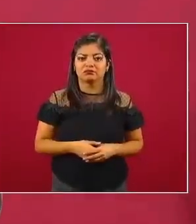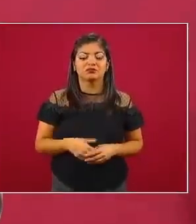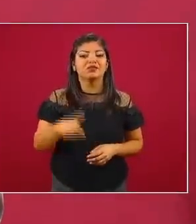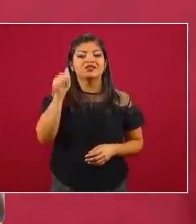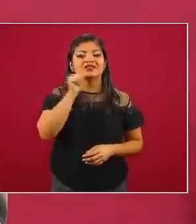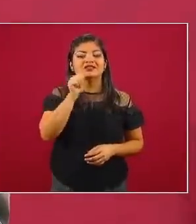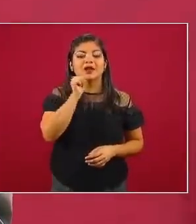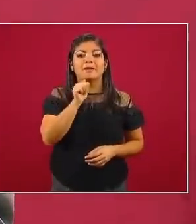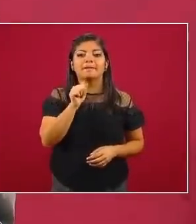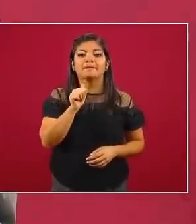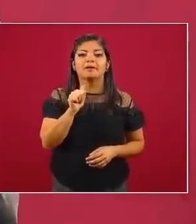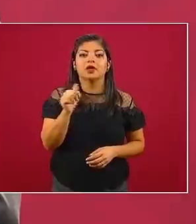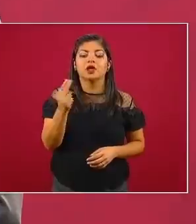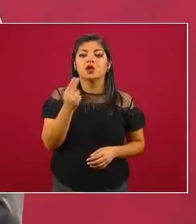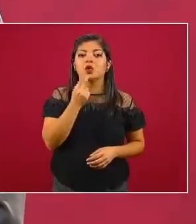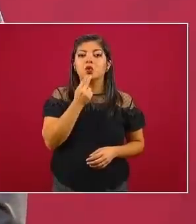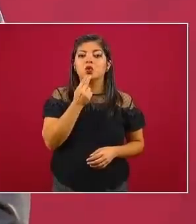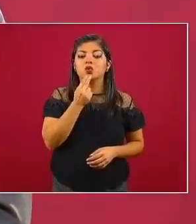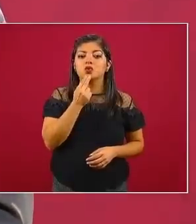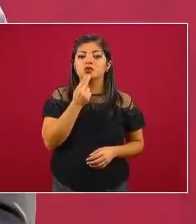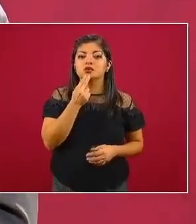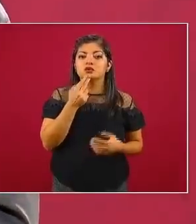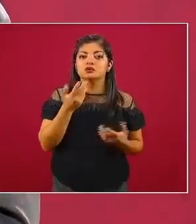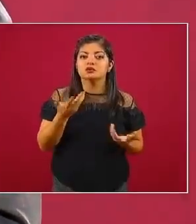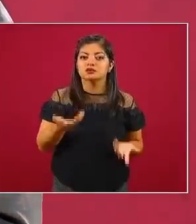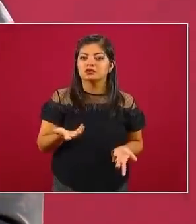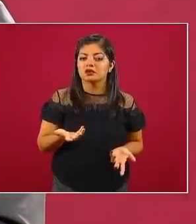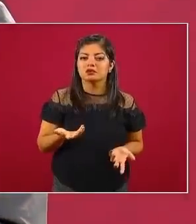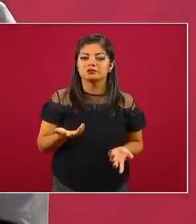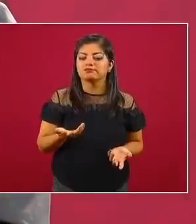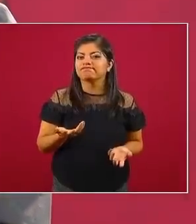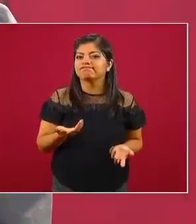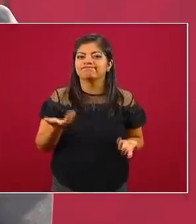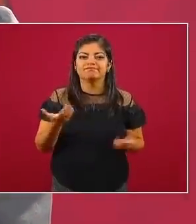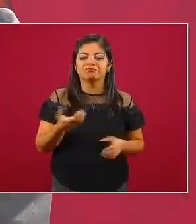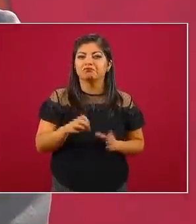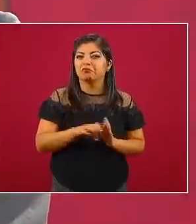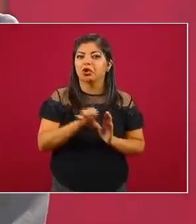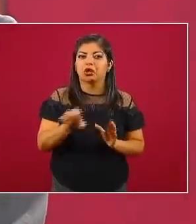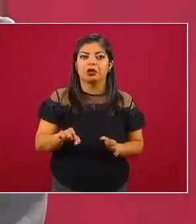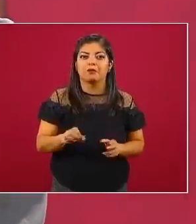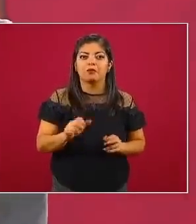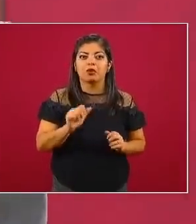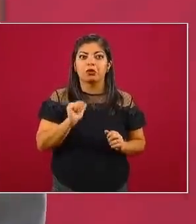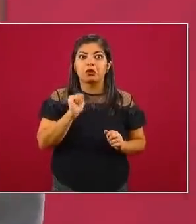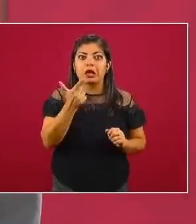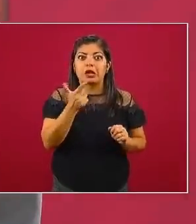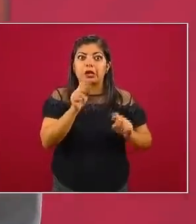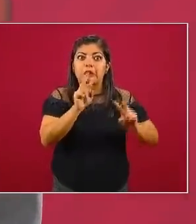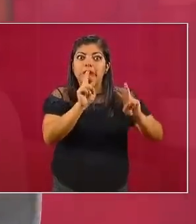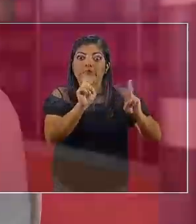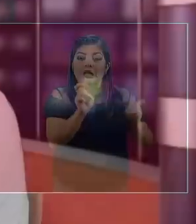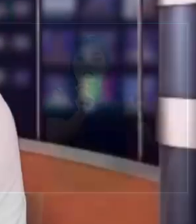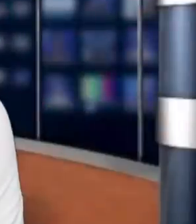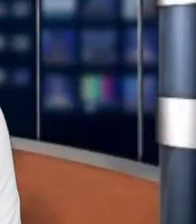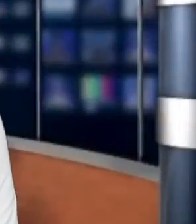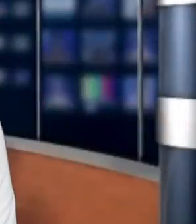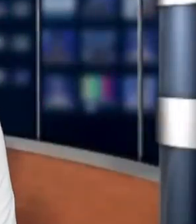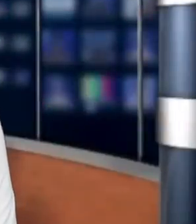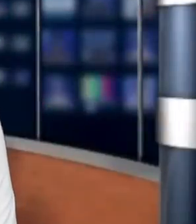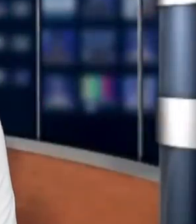Utilizan cualquier asunto para cuestionarnos o